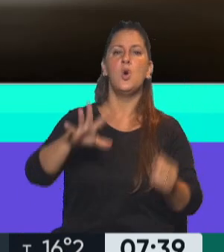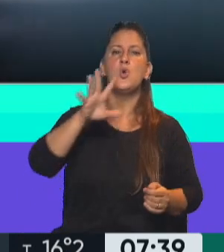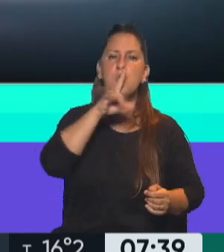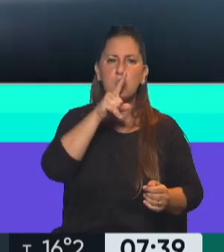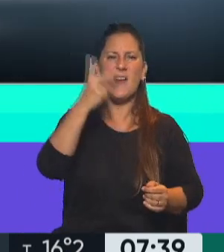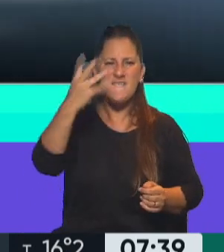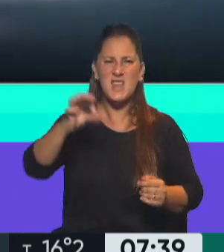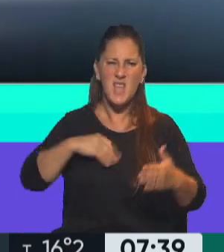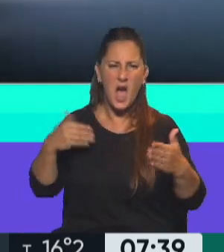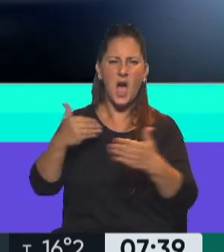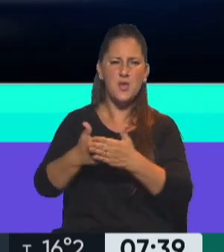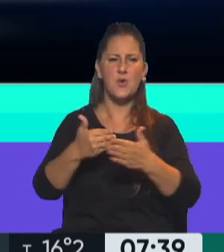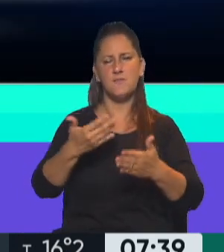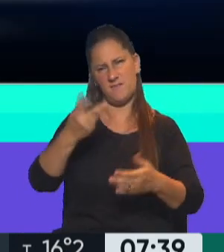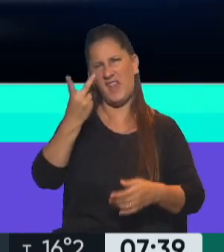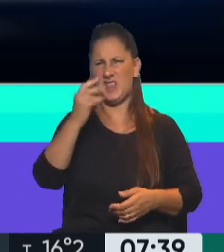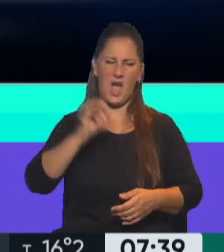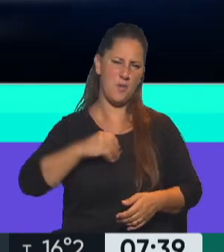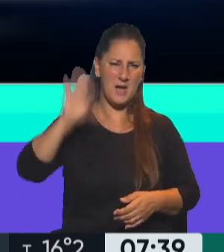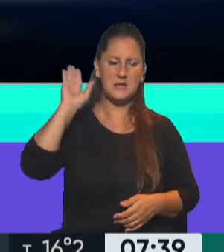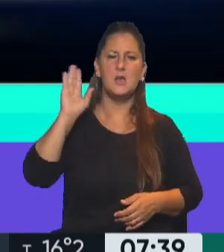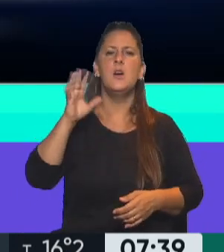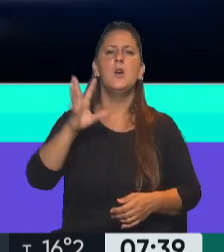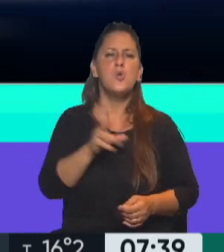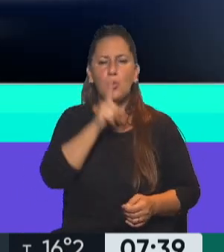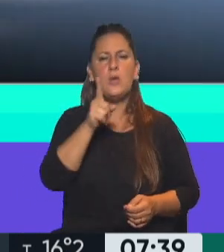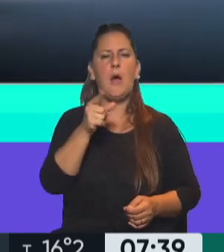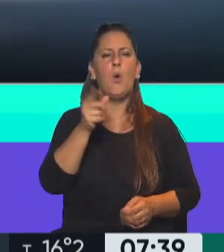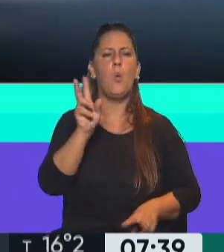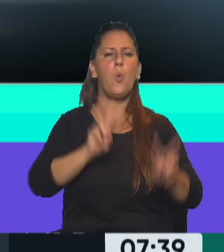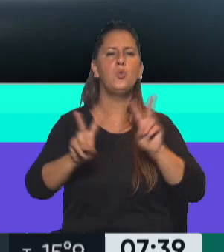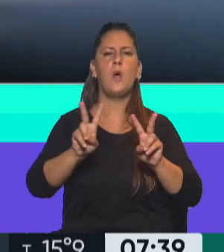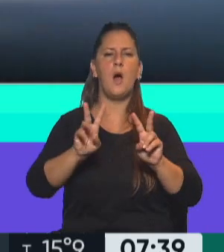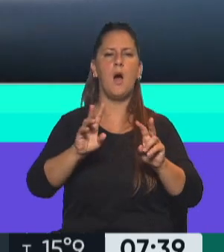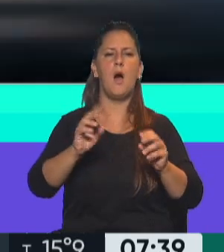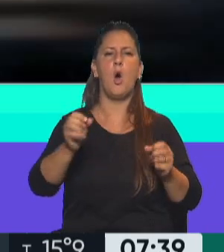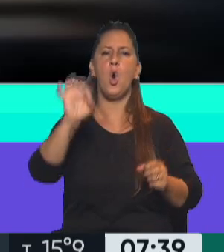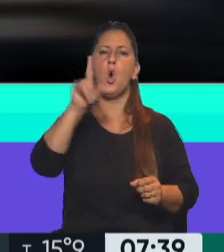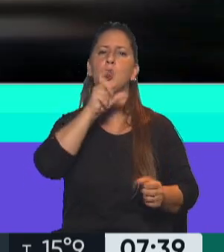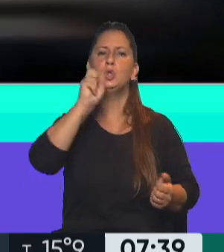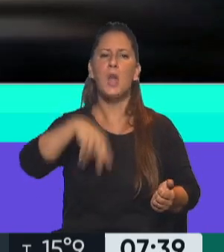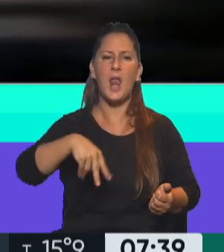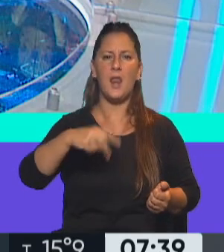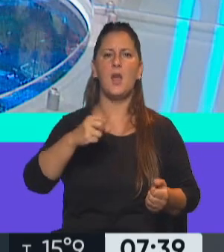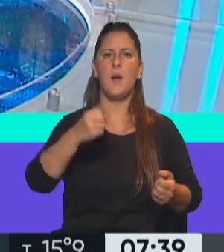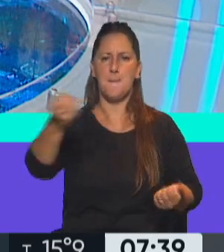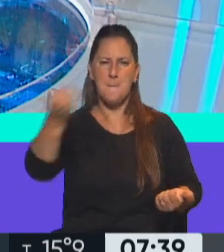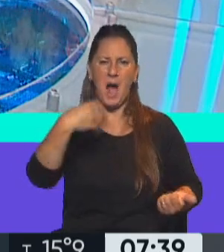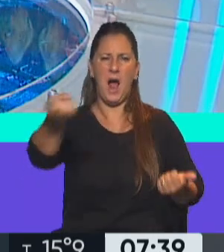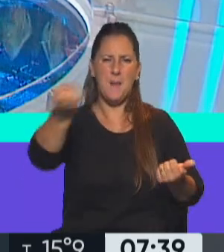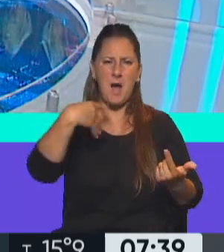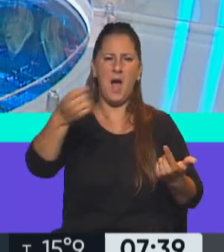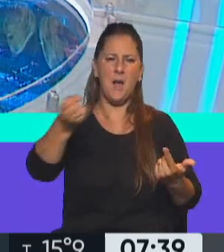trataba de parar, a lo largo de más de 20 años, Rusia trataba de parar la agresión de la OTAN contra Rusia.